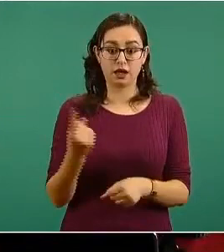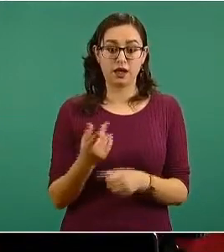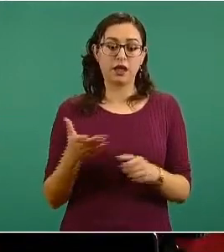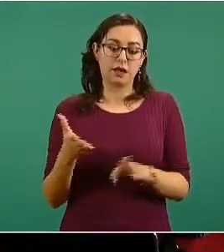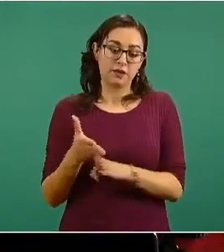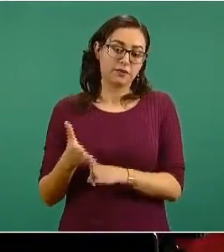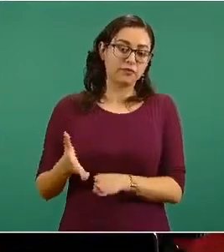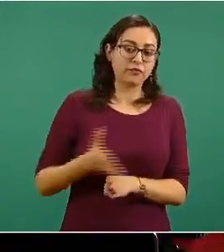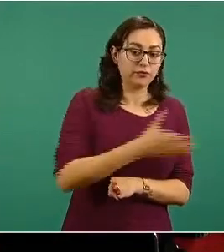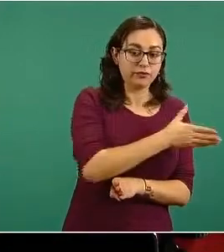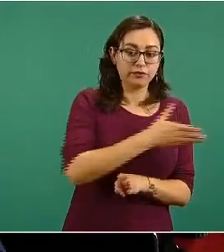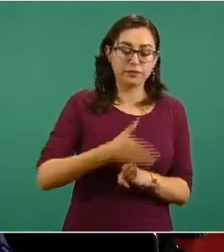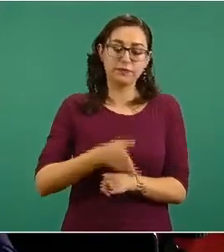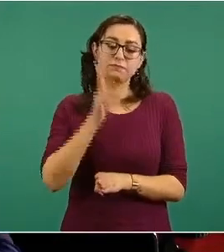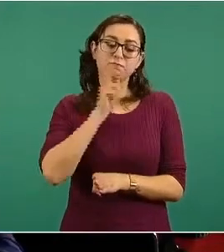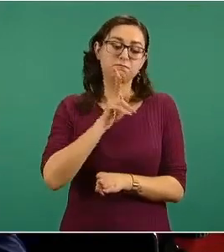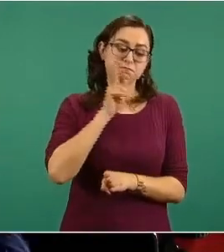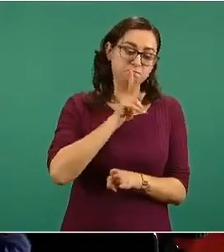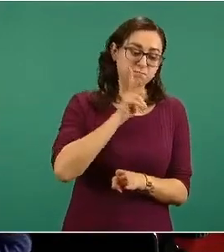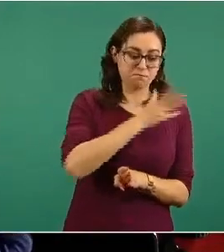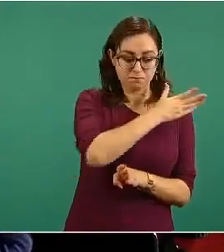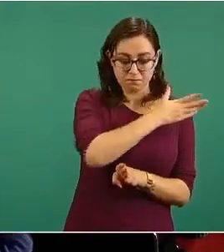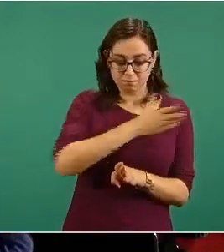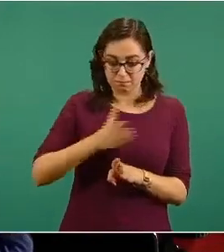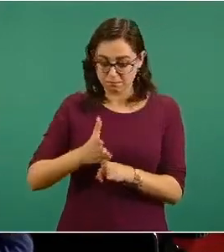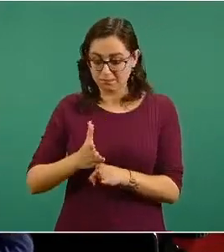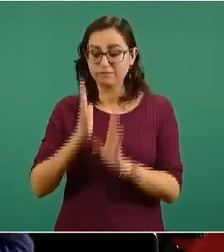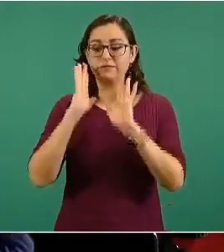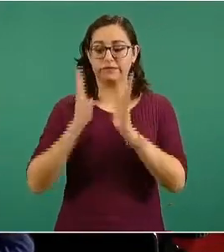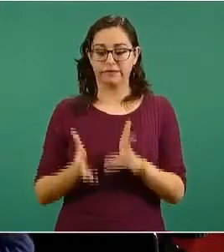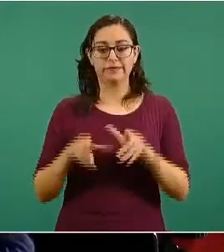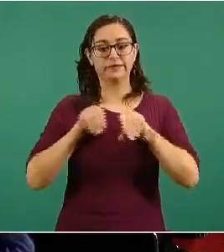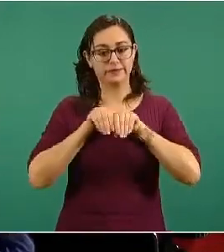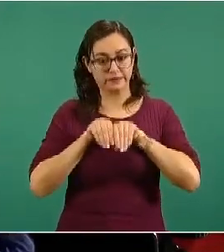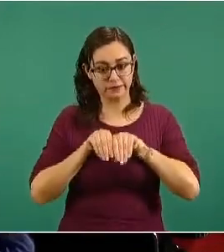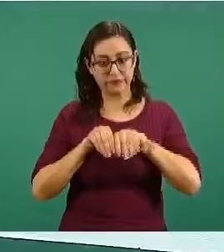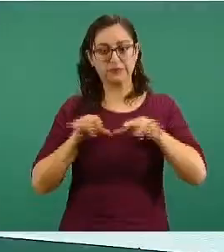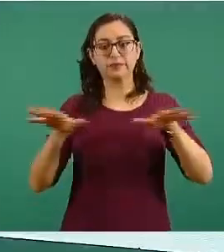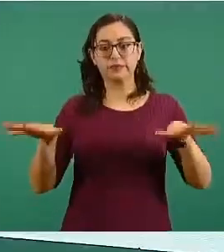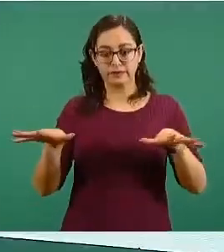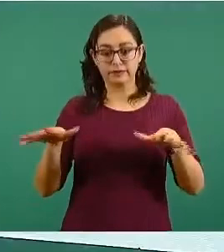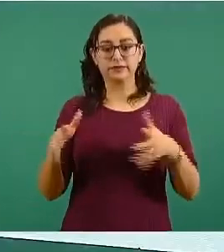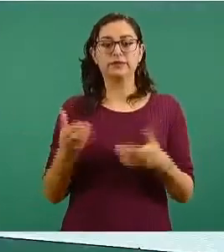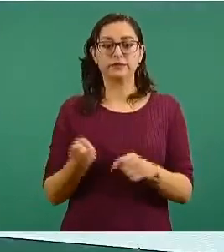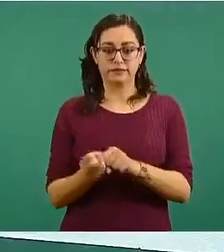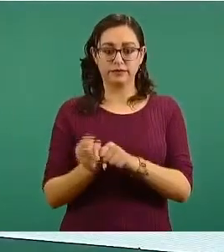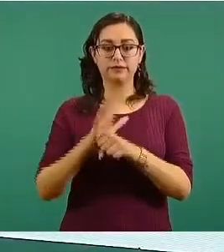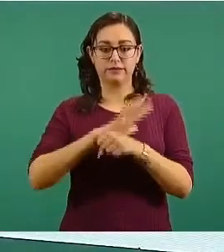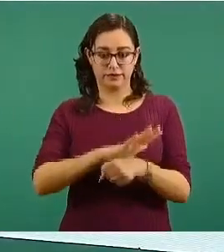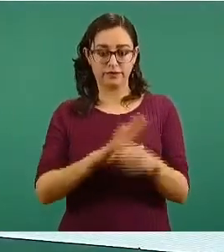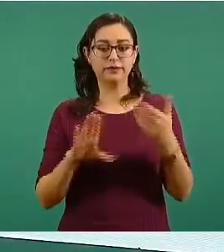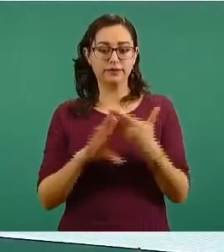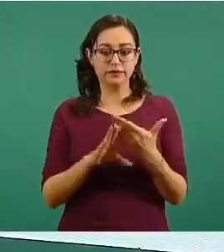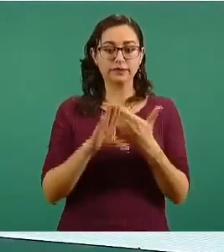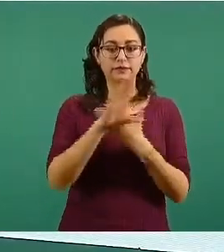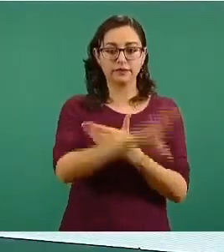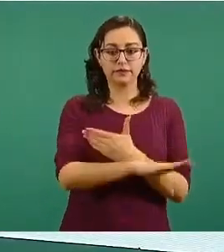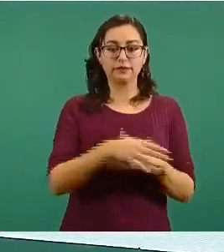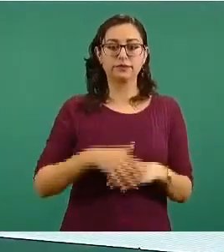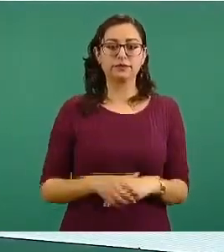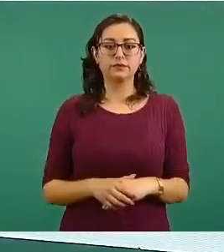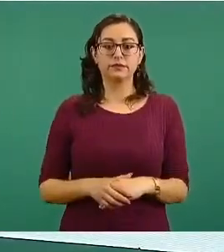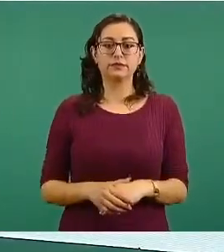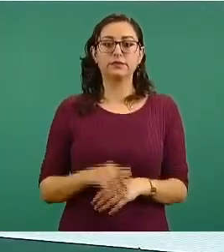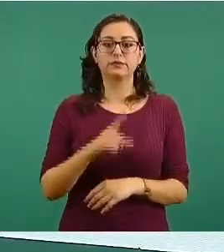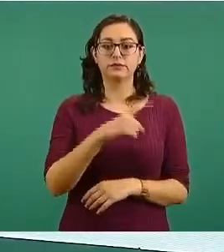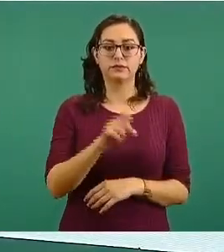al periodo de expansión del programa especial de vacunación contra el virus SARS-CoV-2, causante de COVID, y pasamos a